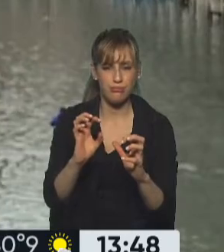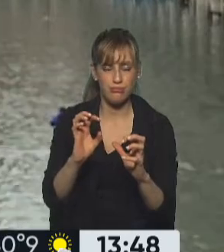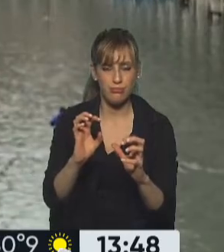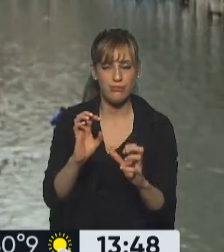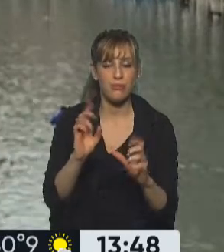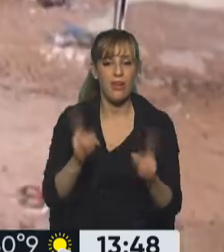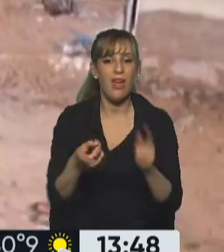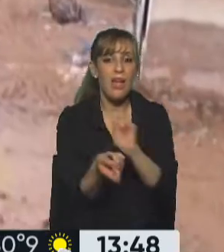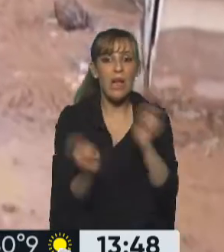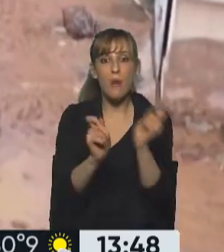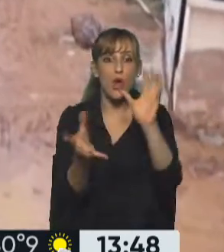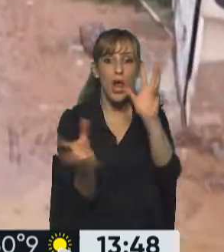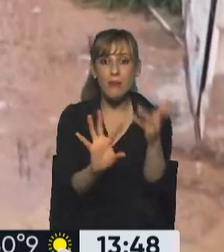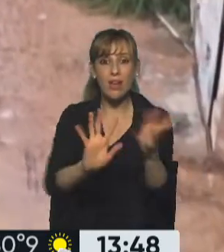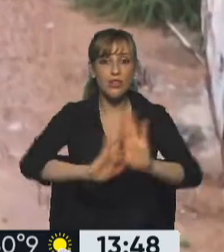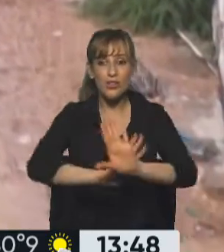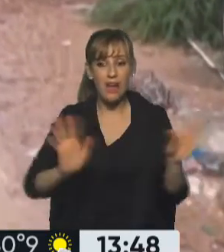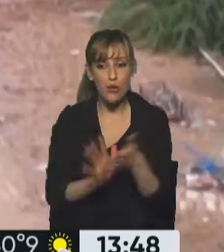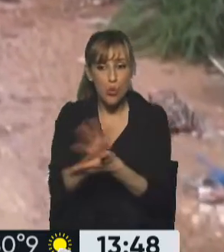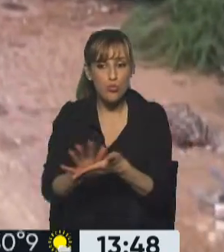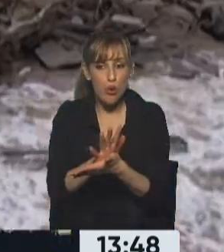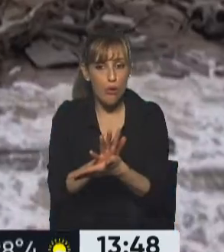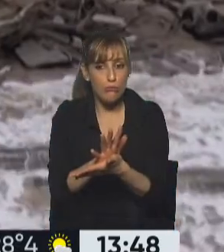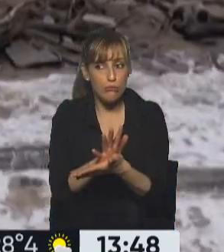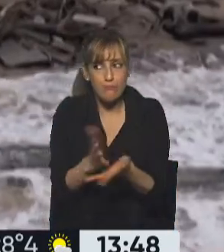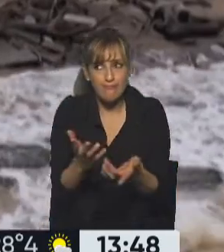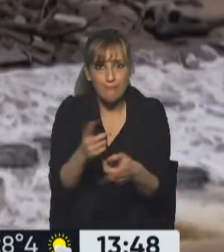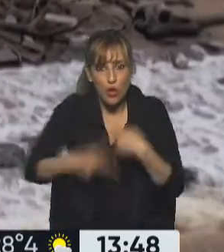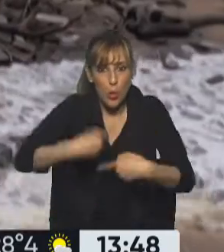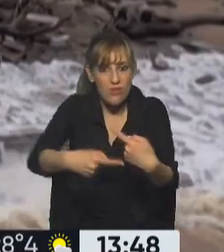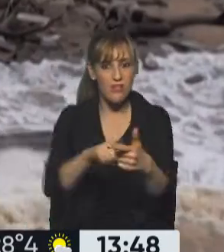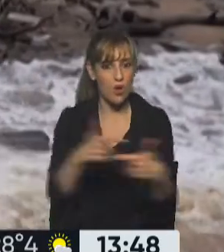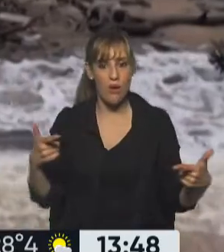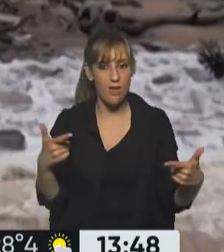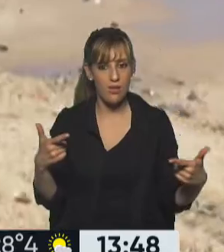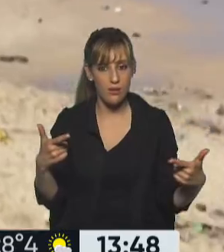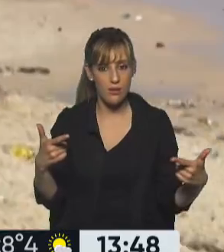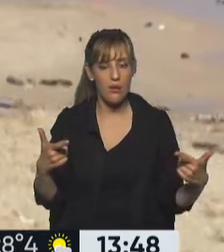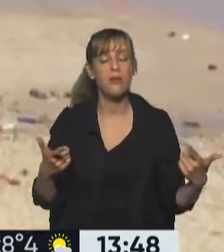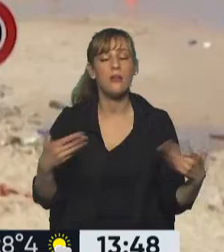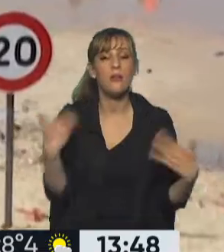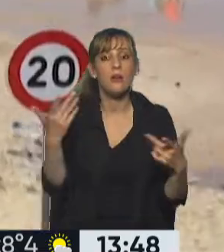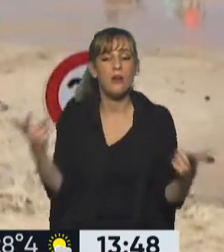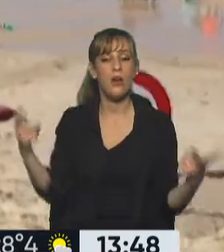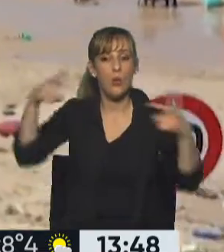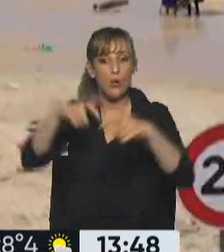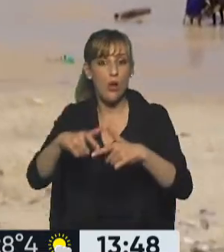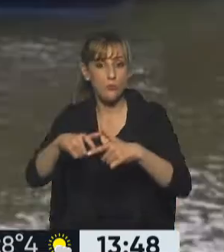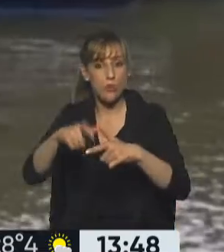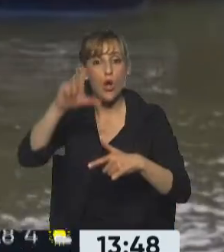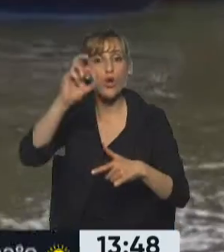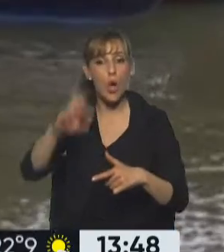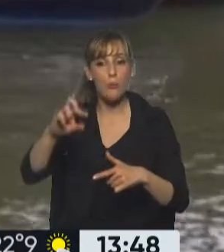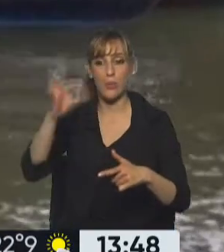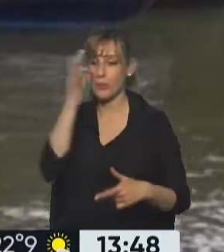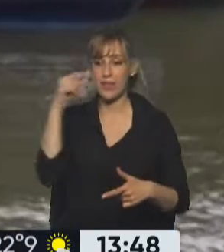algunas de ellas irreversibles. Para completar el panorama desesperanzador, la COP27 tendrá un perfil eminentemente